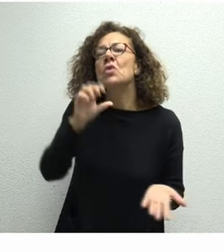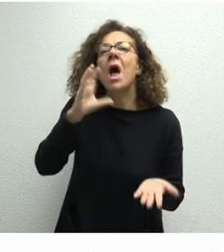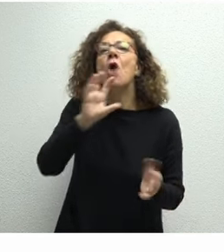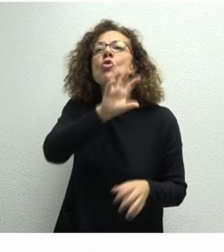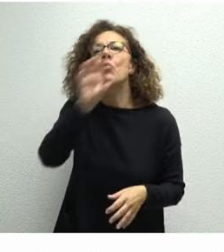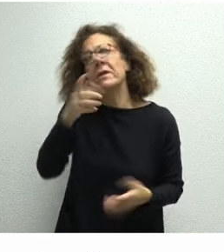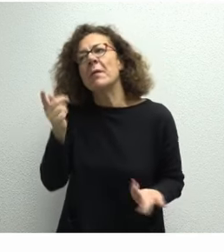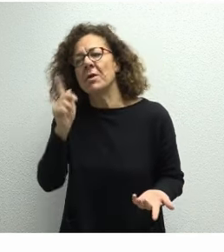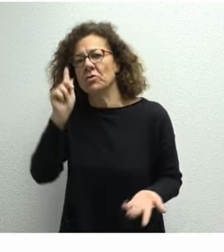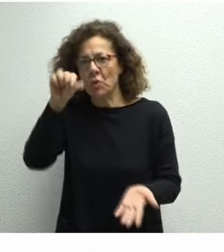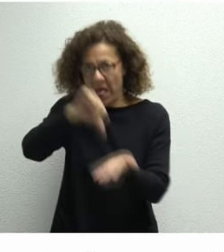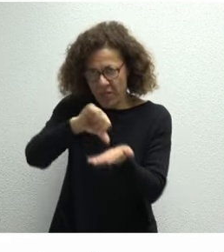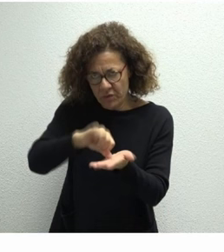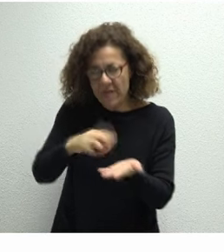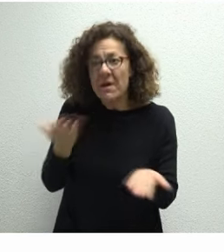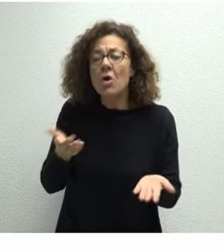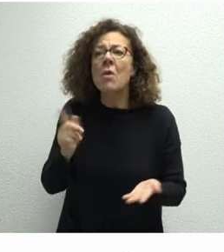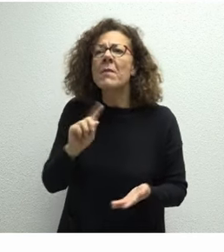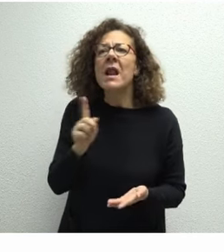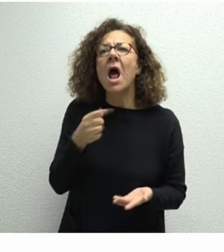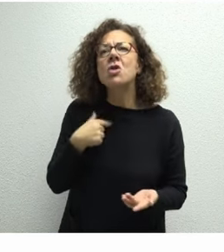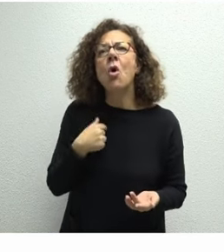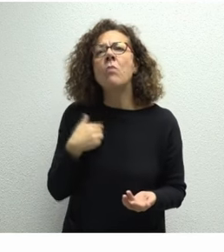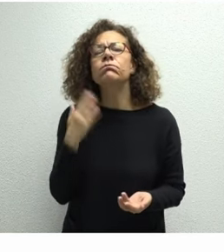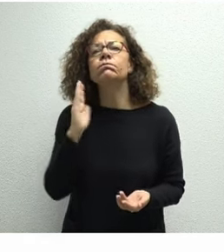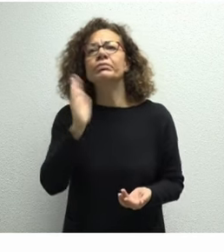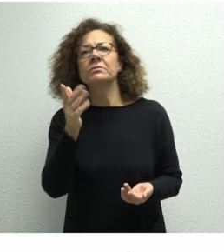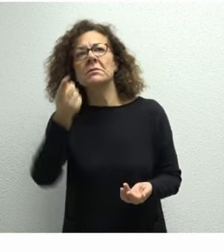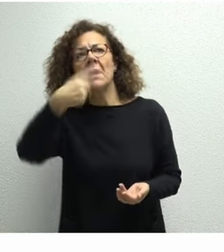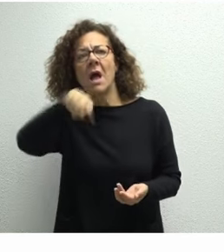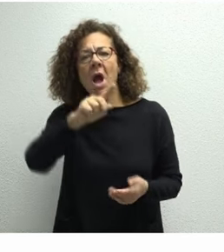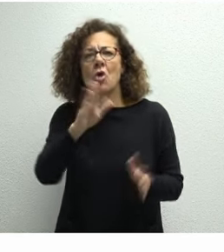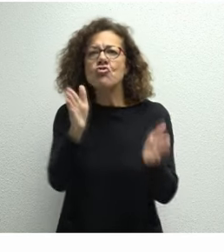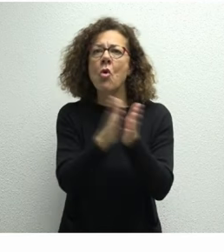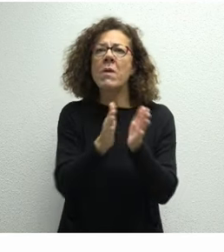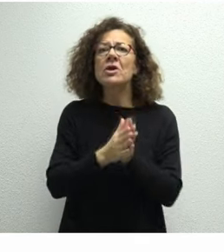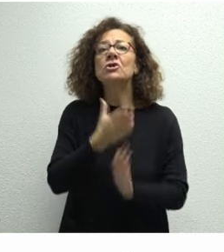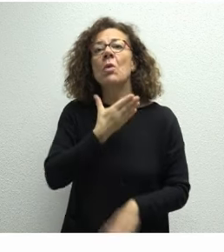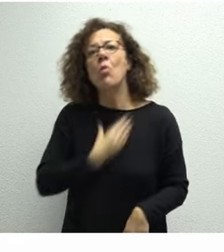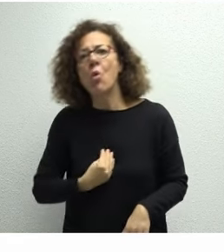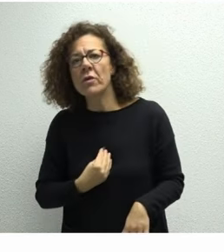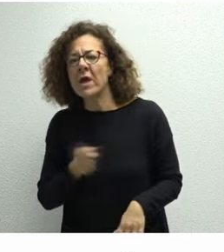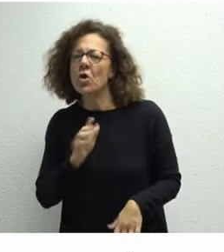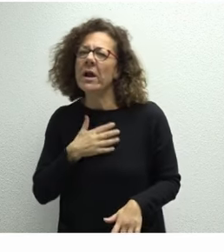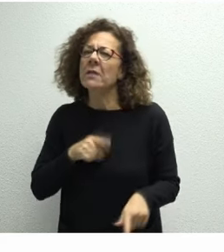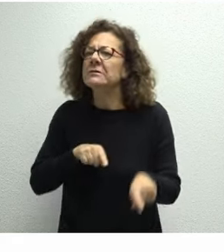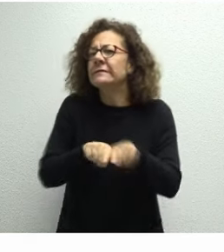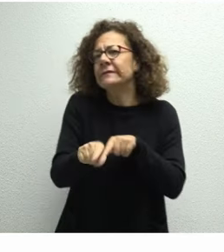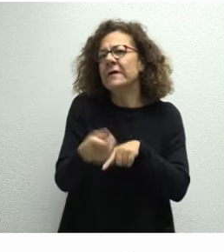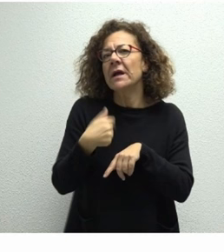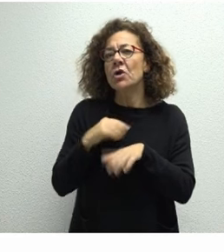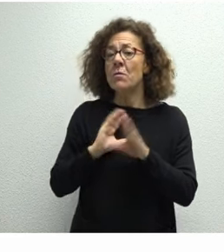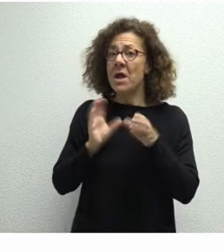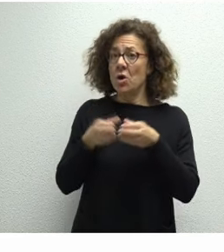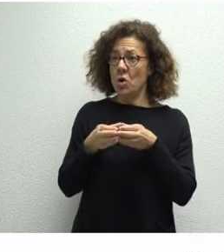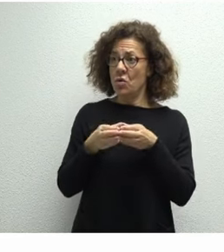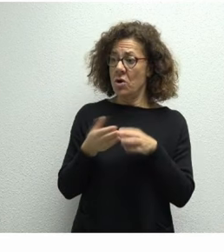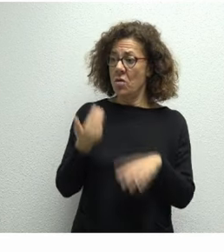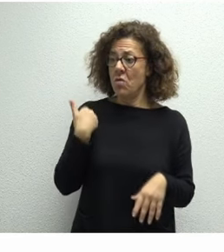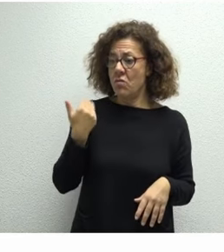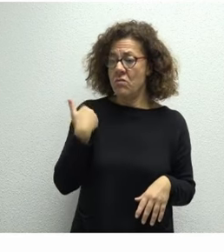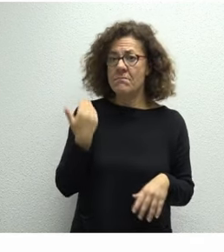No pero para no quedar mal con los compañeros de murcia que están aquí no que con los que me reuní